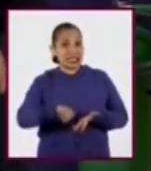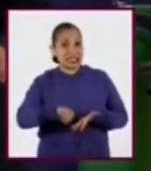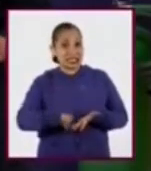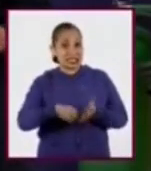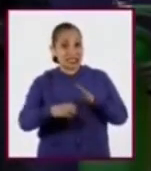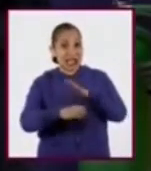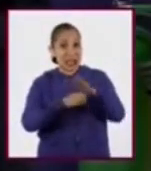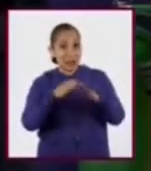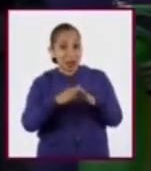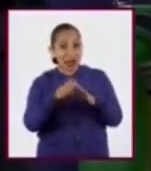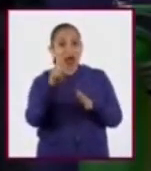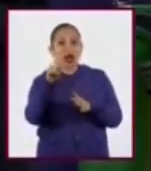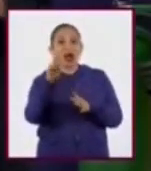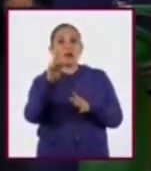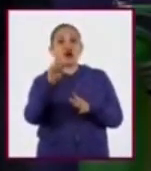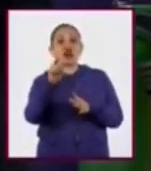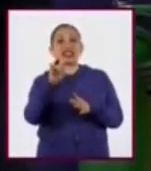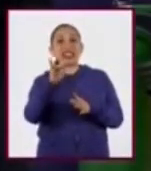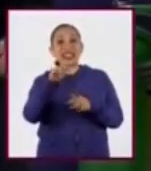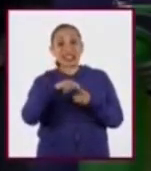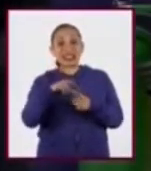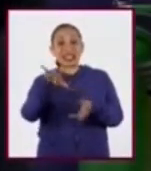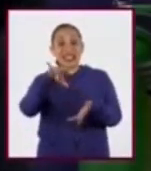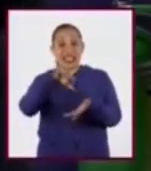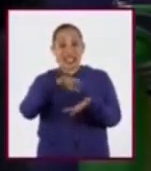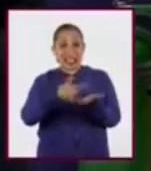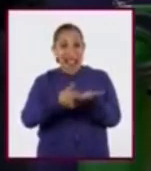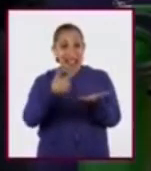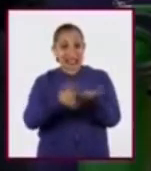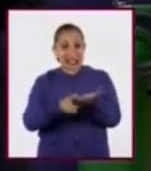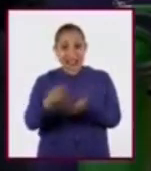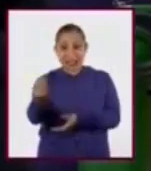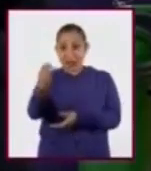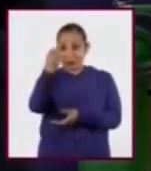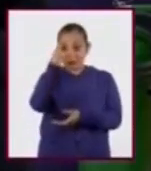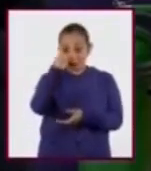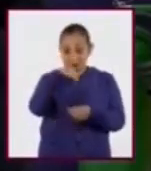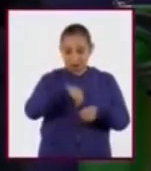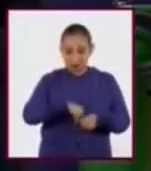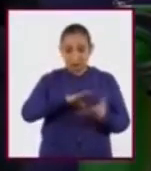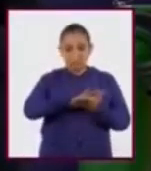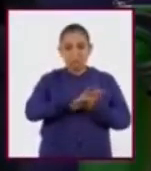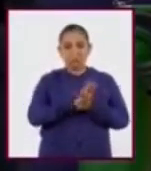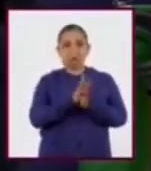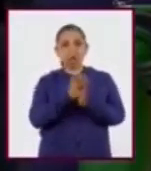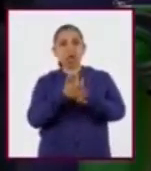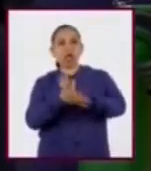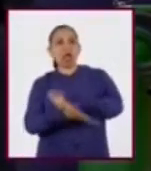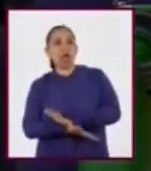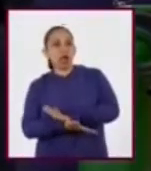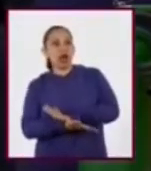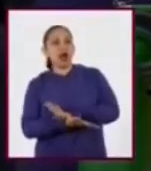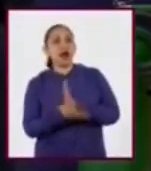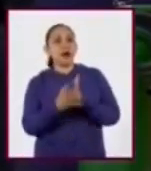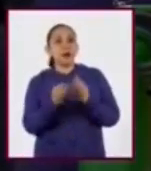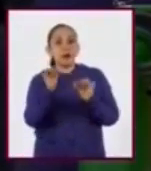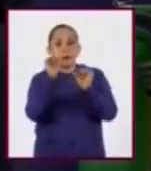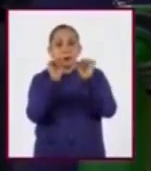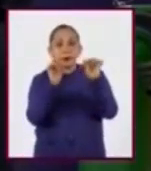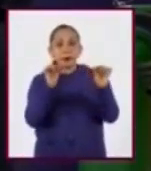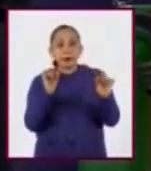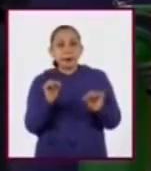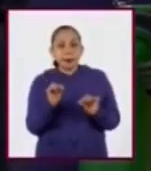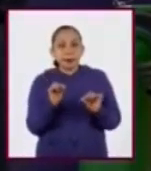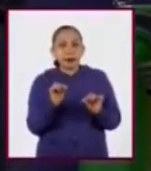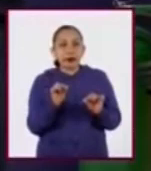elemento, las proteínas y las grasas que provienen de los alimentos se transforman en unidades más pequeñas